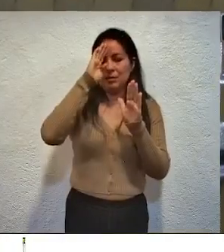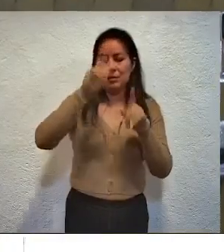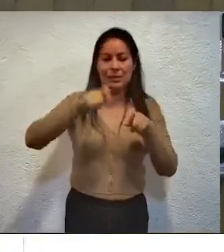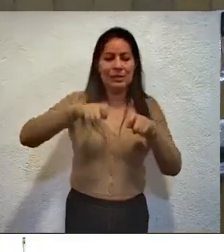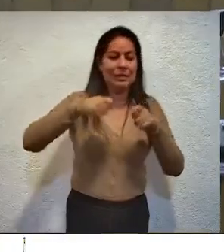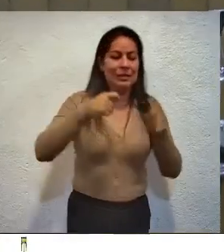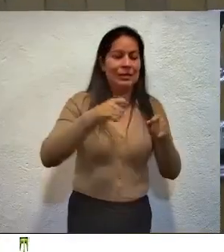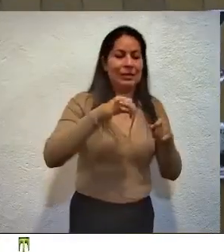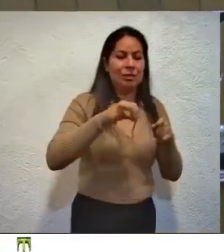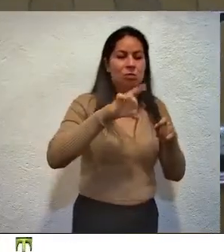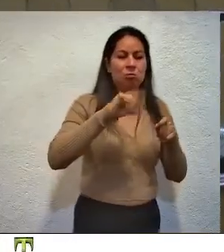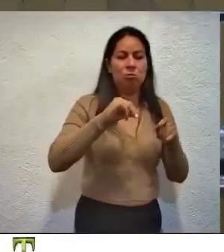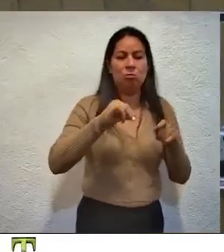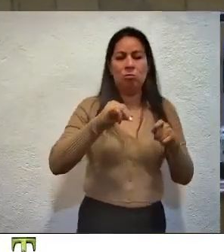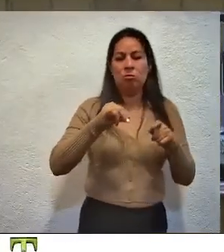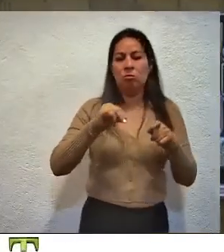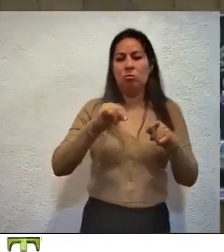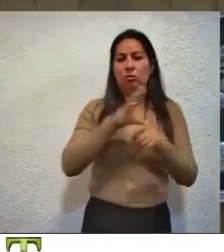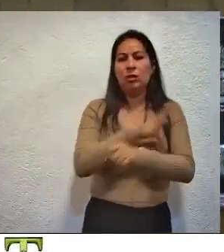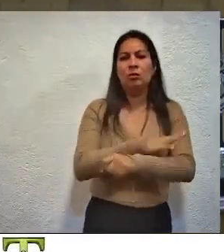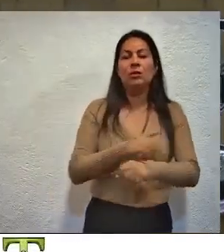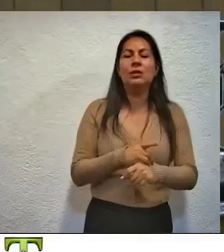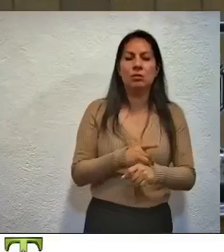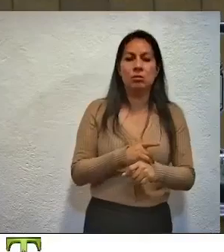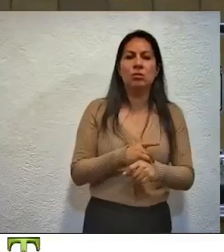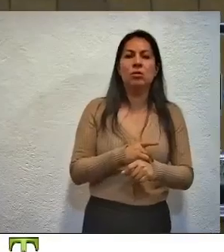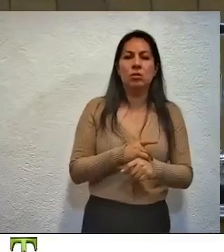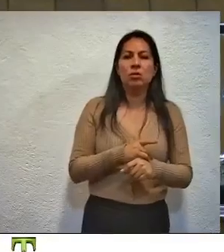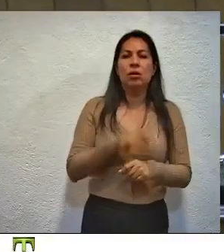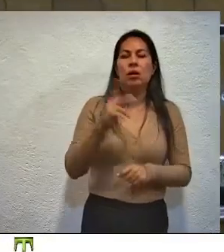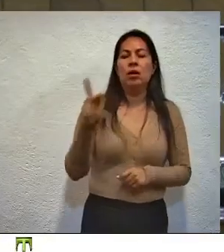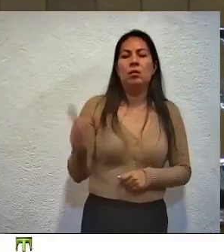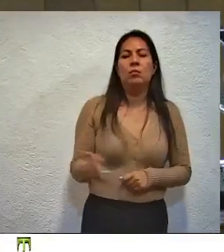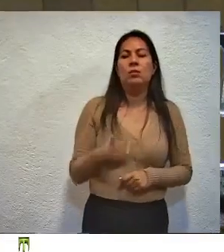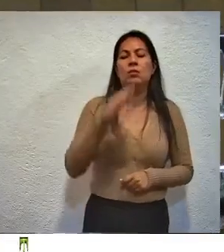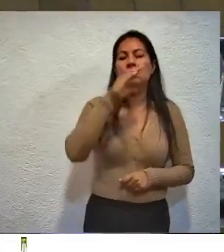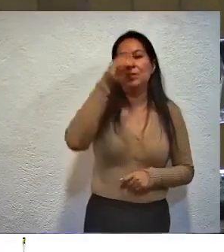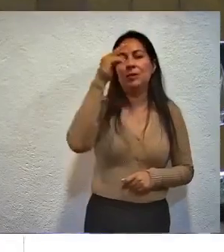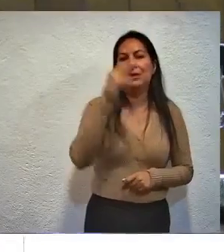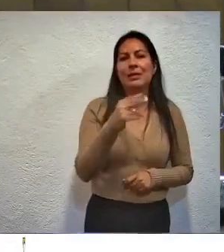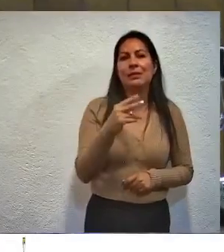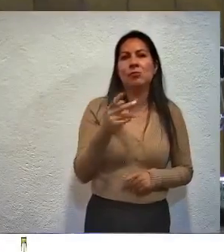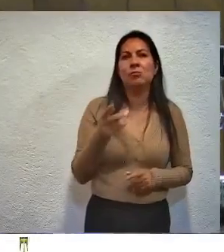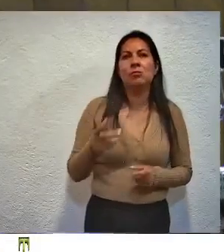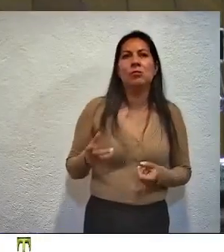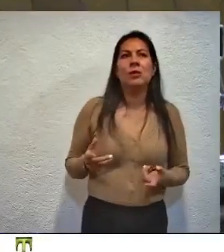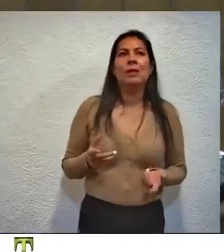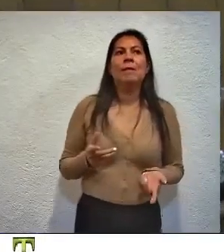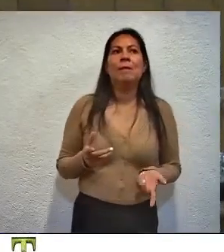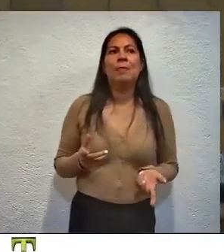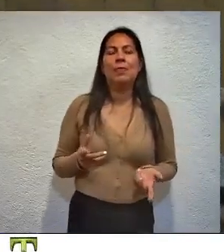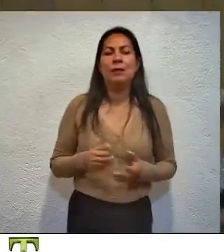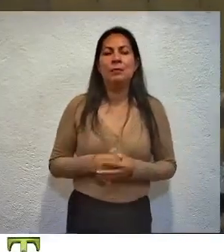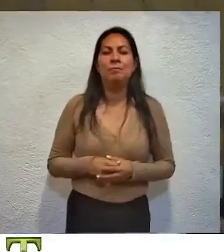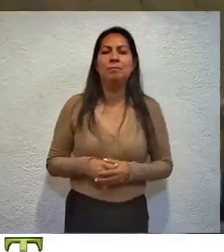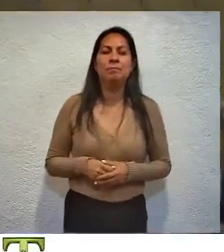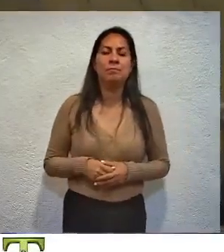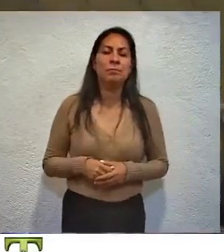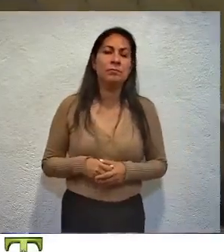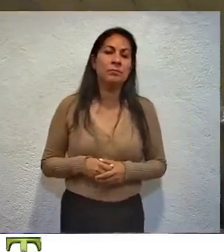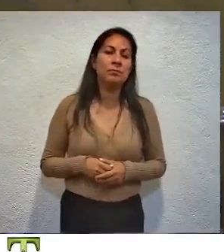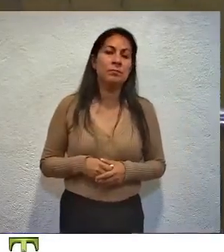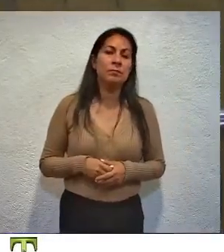otorgar o no otorgar una coordinación al pueblo afromexicano, pues